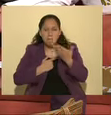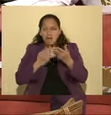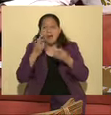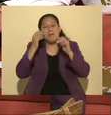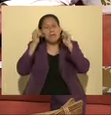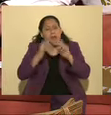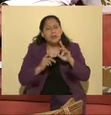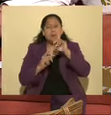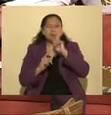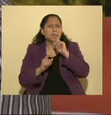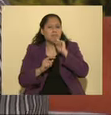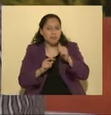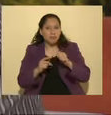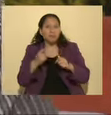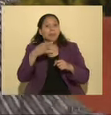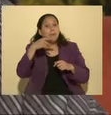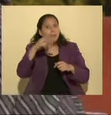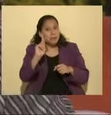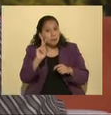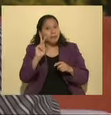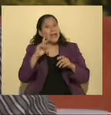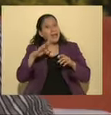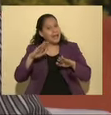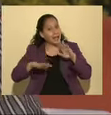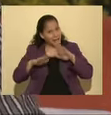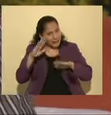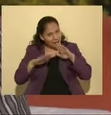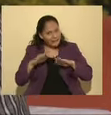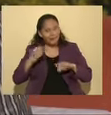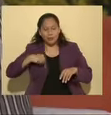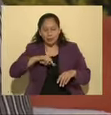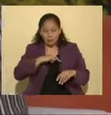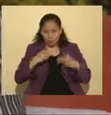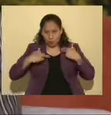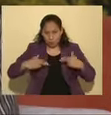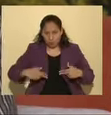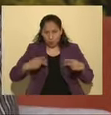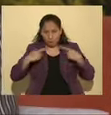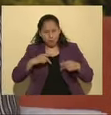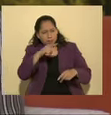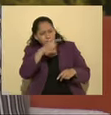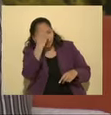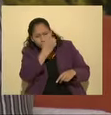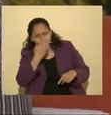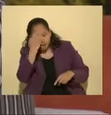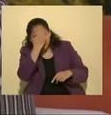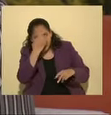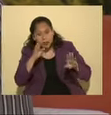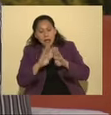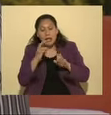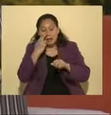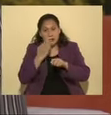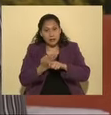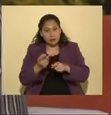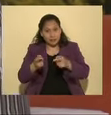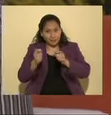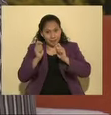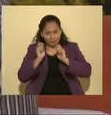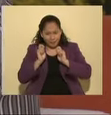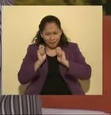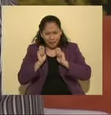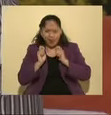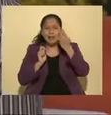no hay manera de que pese. Pero nosotros podemos observar que la responsabilidad